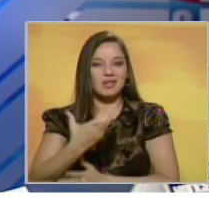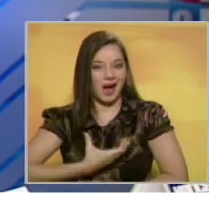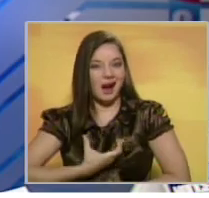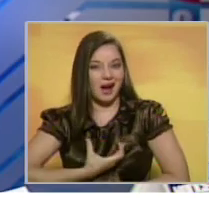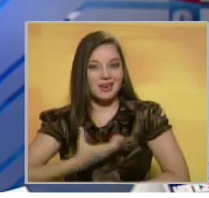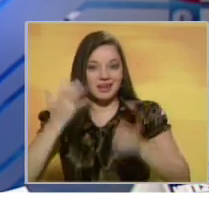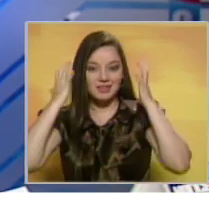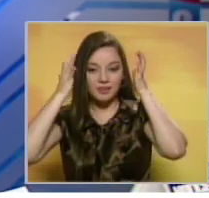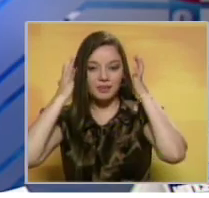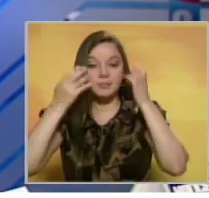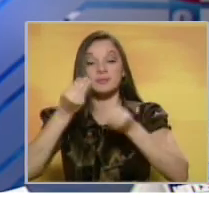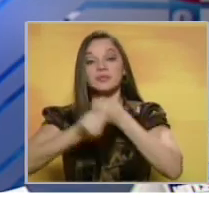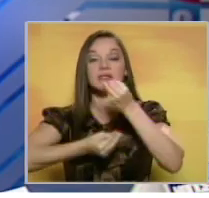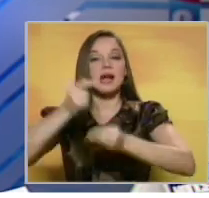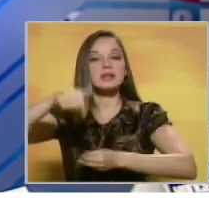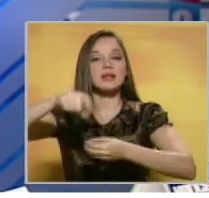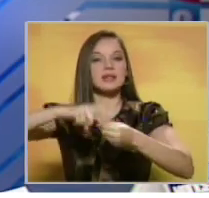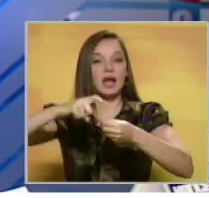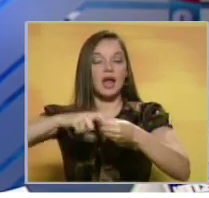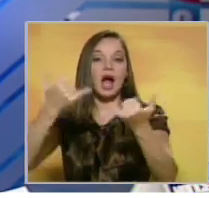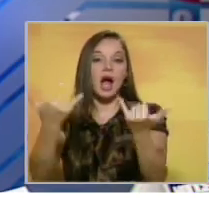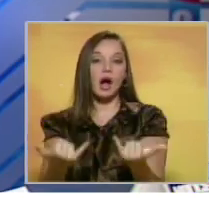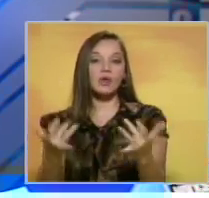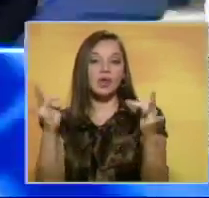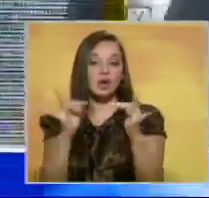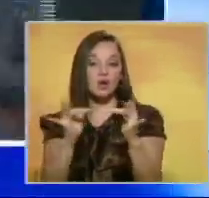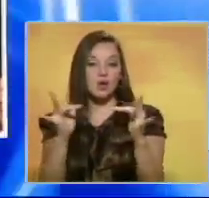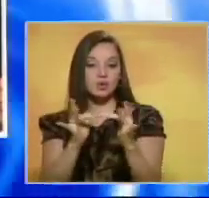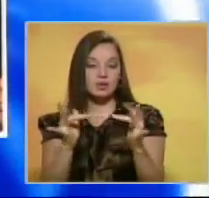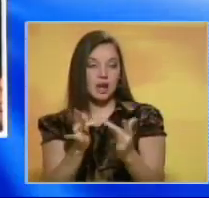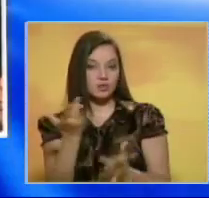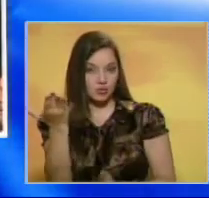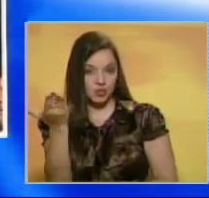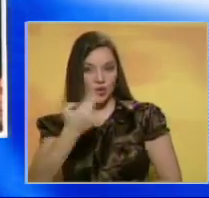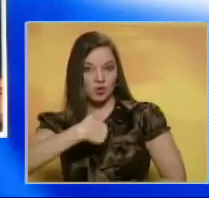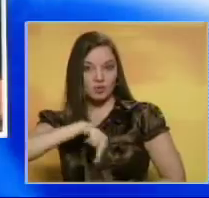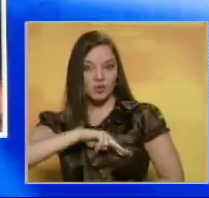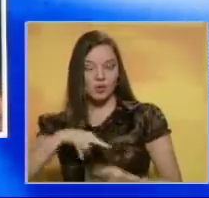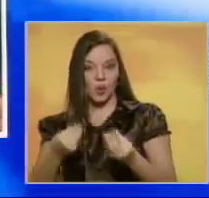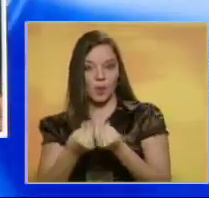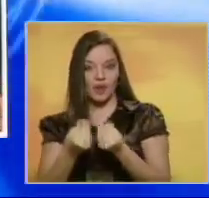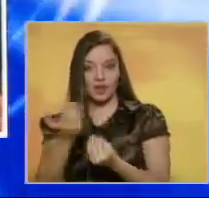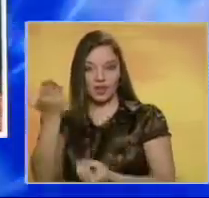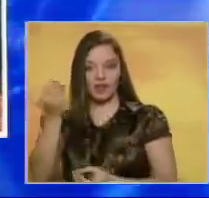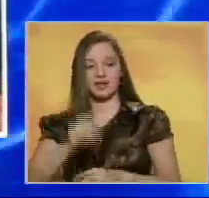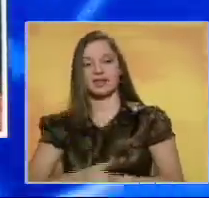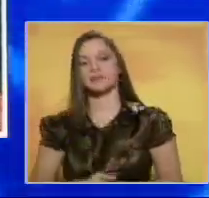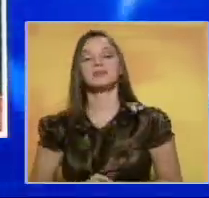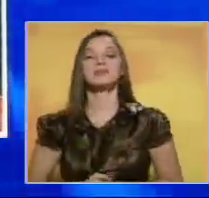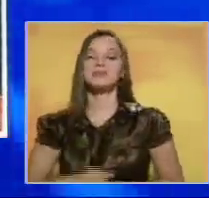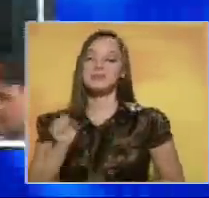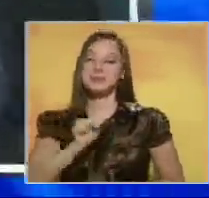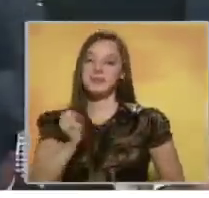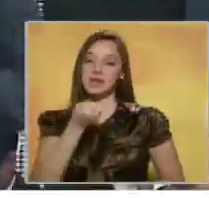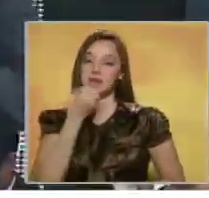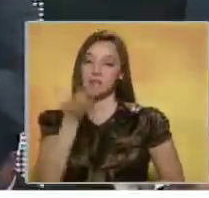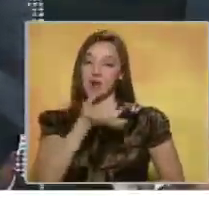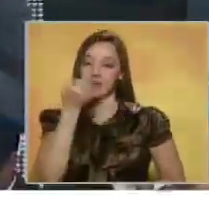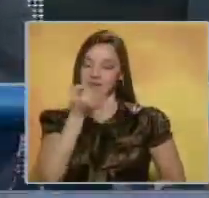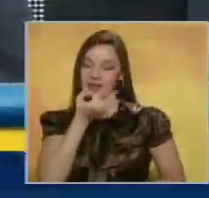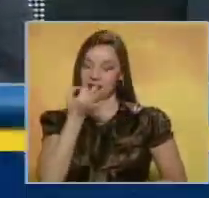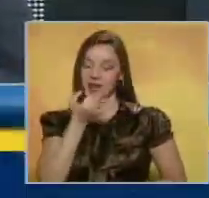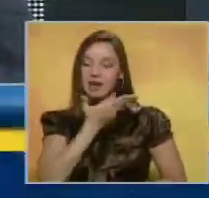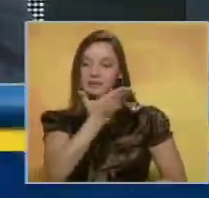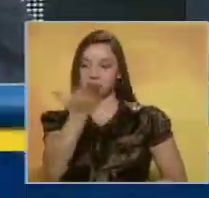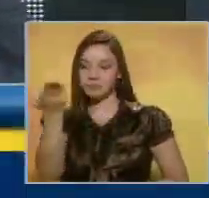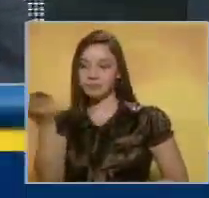realiza en la Plaza Brión de Chacaito. Hacemos un contacto con Manuel Covela, quien nos amplía la información. Adelante, Manuel. Así es, muy buenas tardes, Eduardo. Buenas tardes